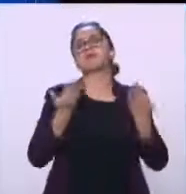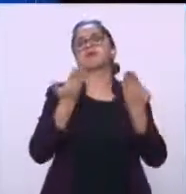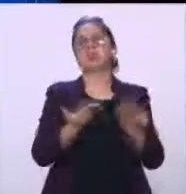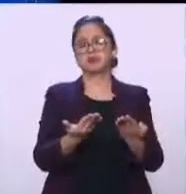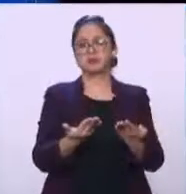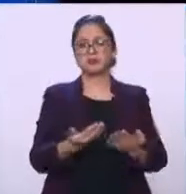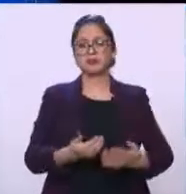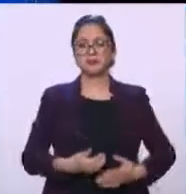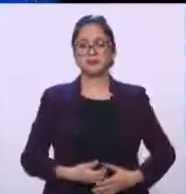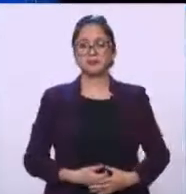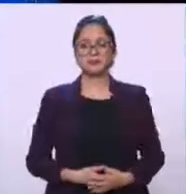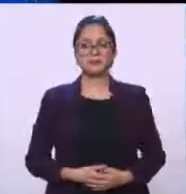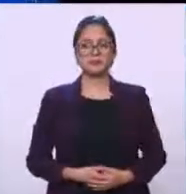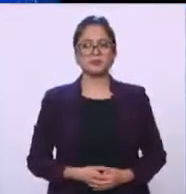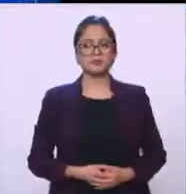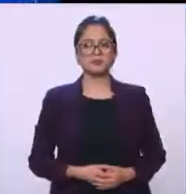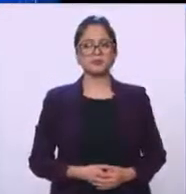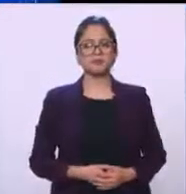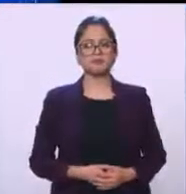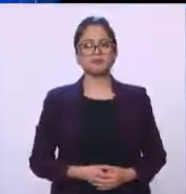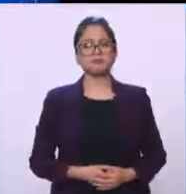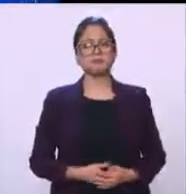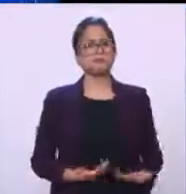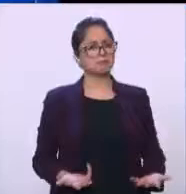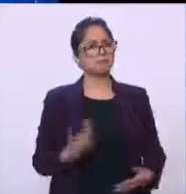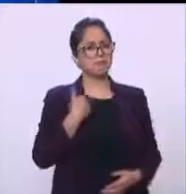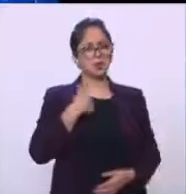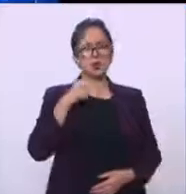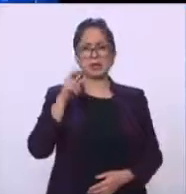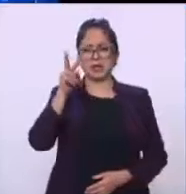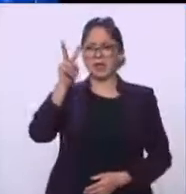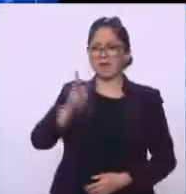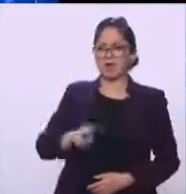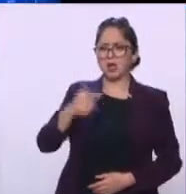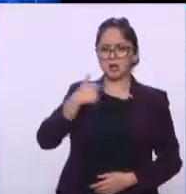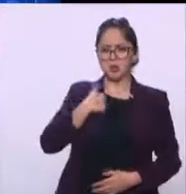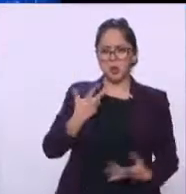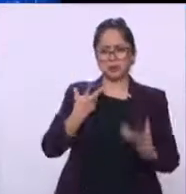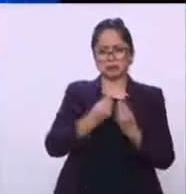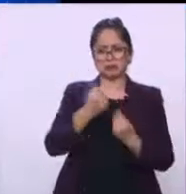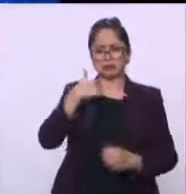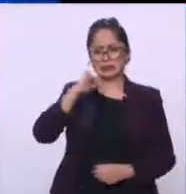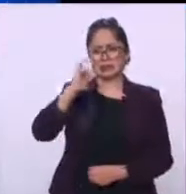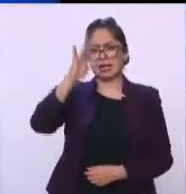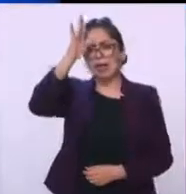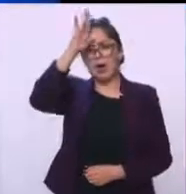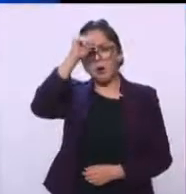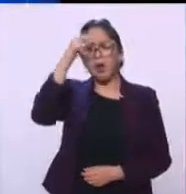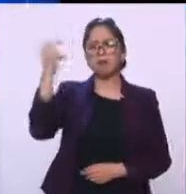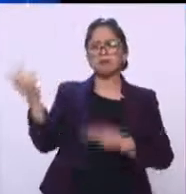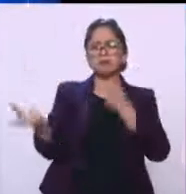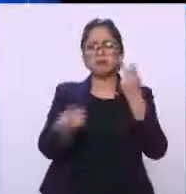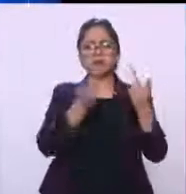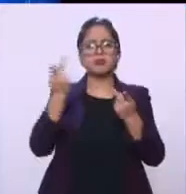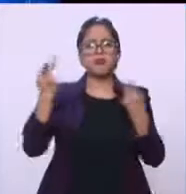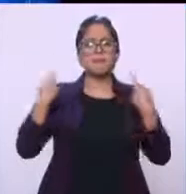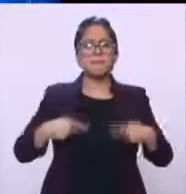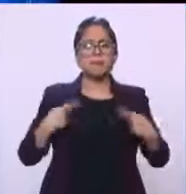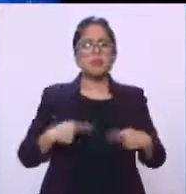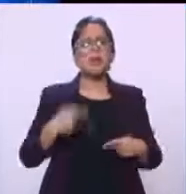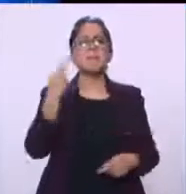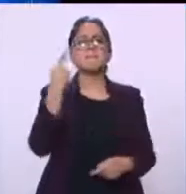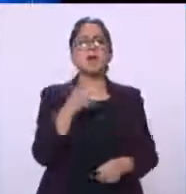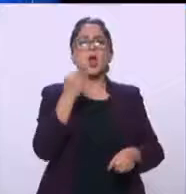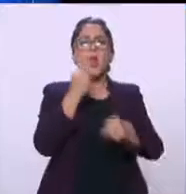A ver, yo estoy de acuerdo con lo que dices de la consulta. Aquí la discusión que teníamos Juan y yo hace rato es, pues finalmente, sobre